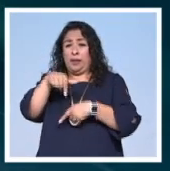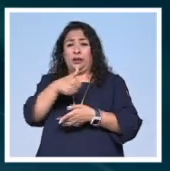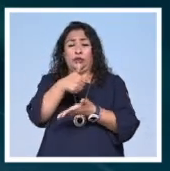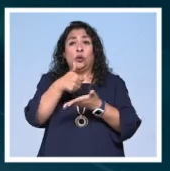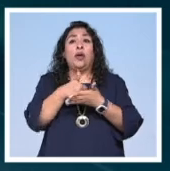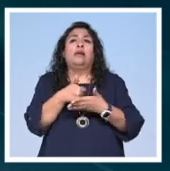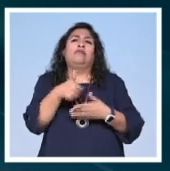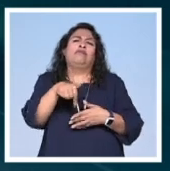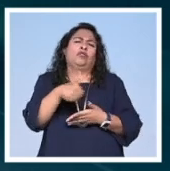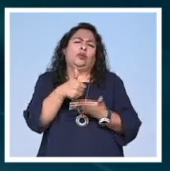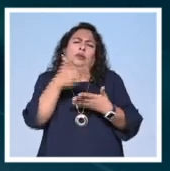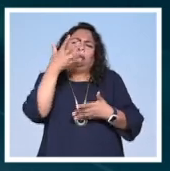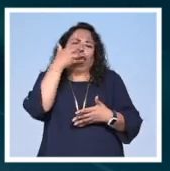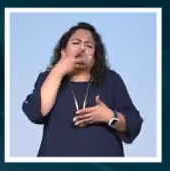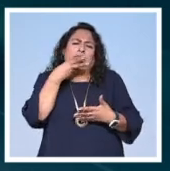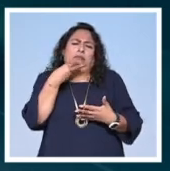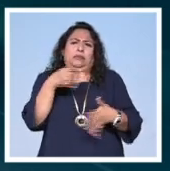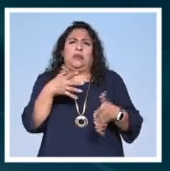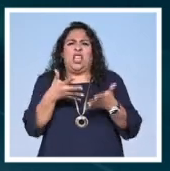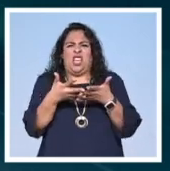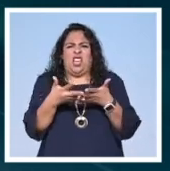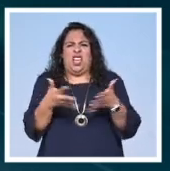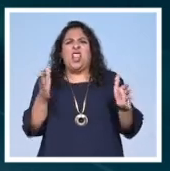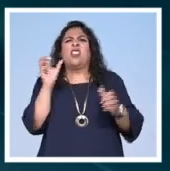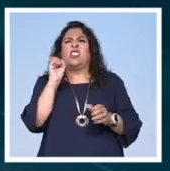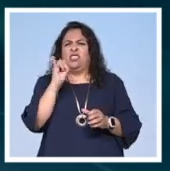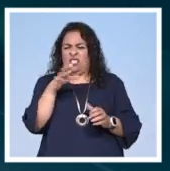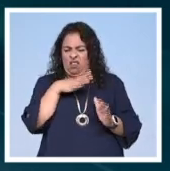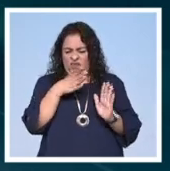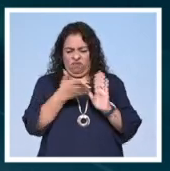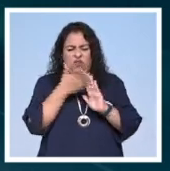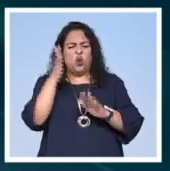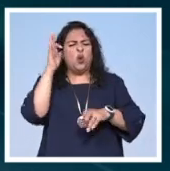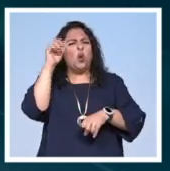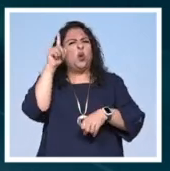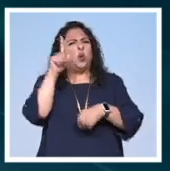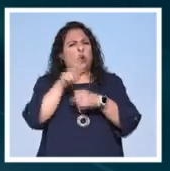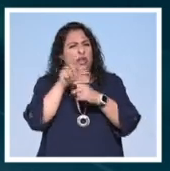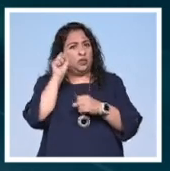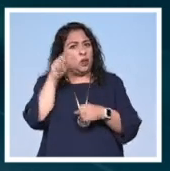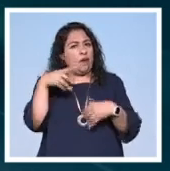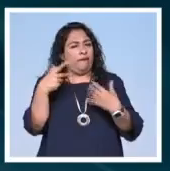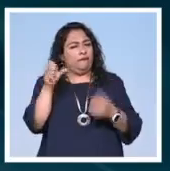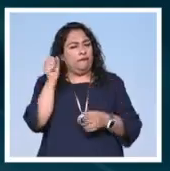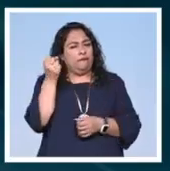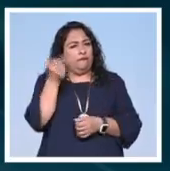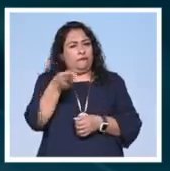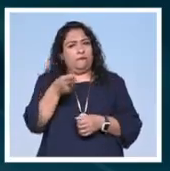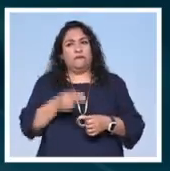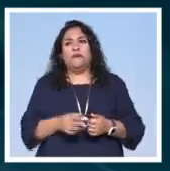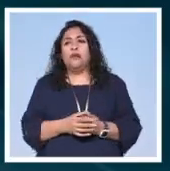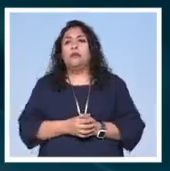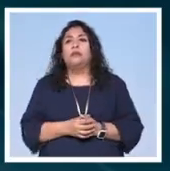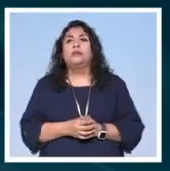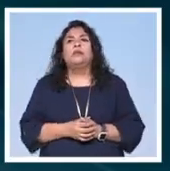pues es una ciudad maravillosa enorme Y sí tiene una infraestructura cultural envidiable